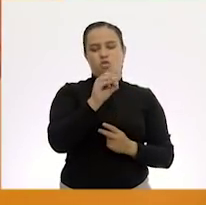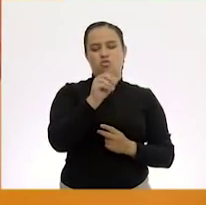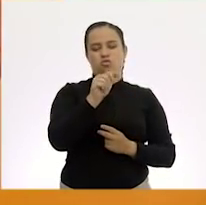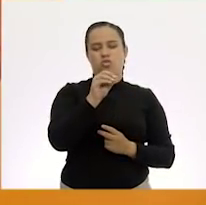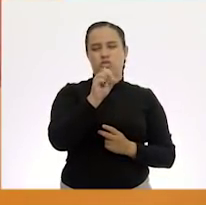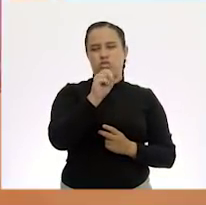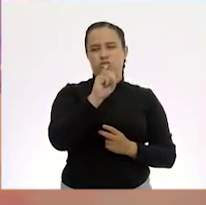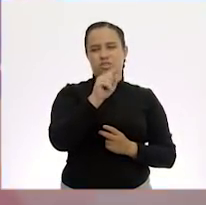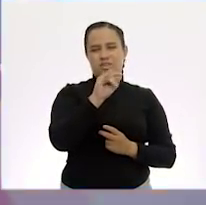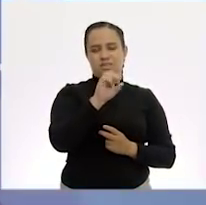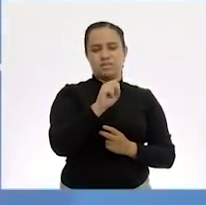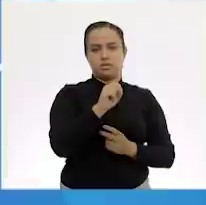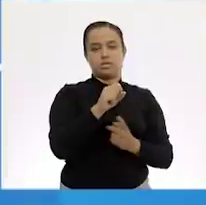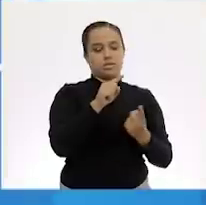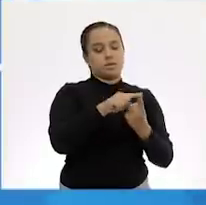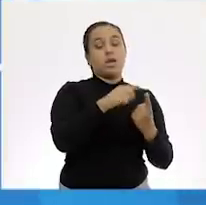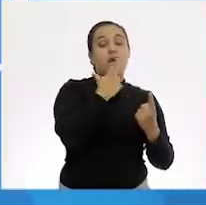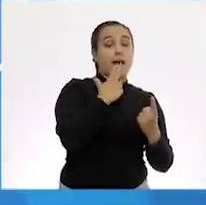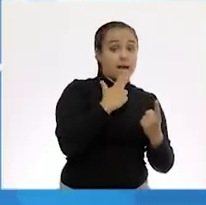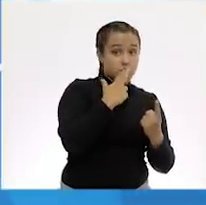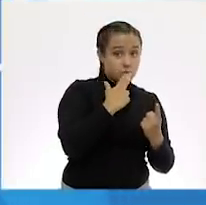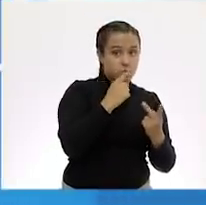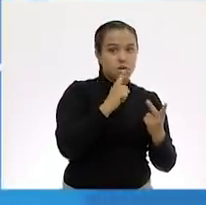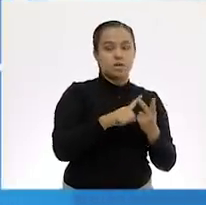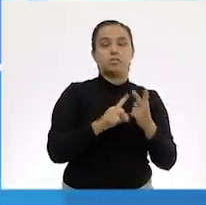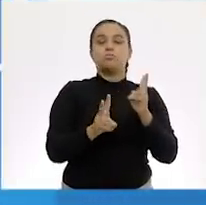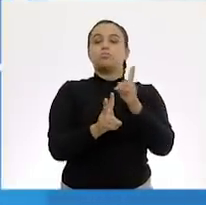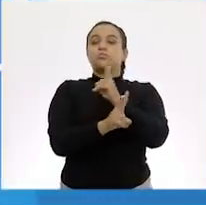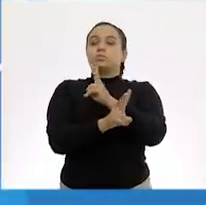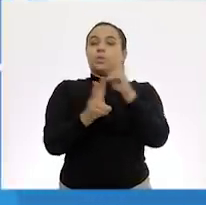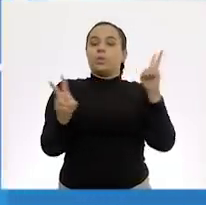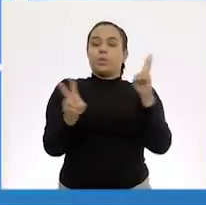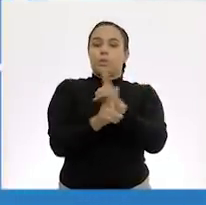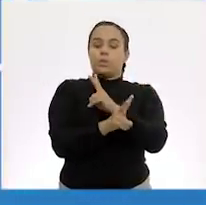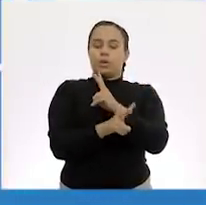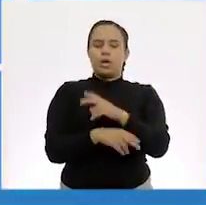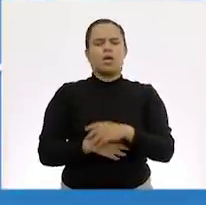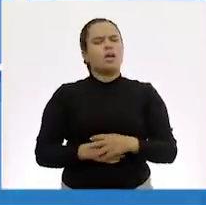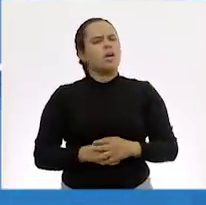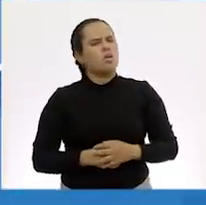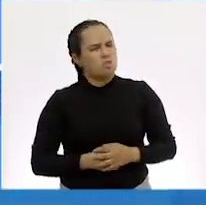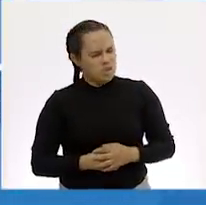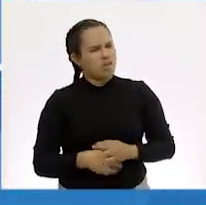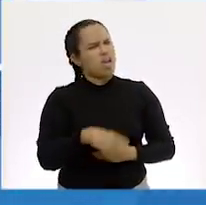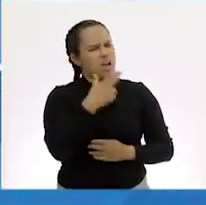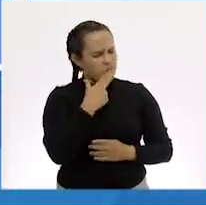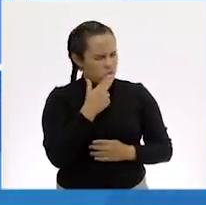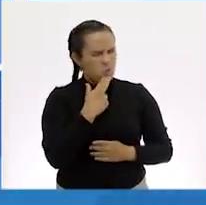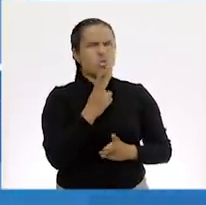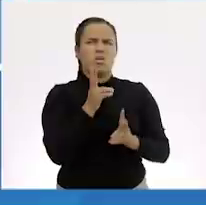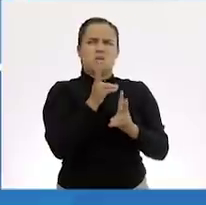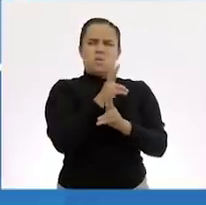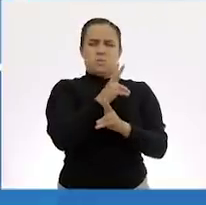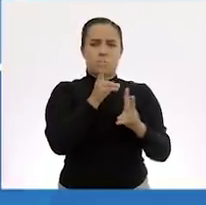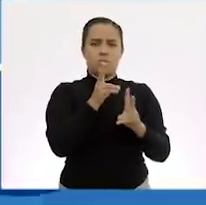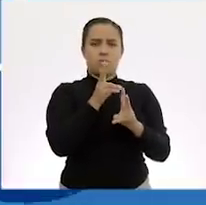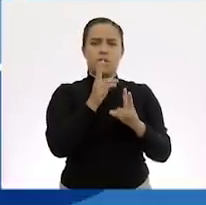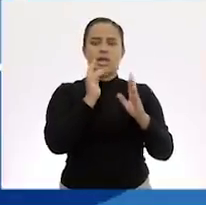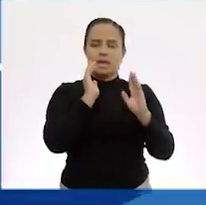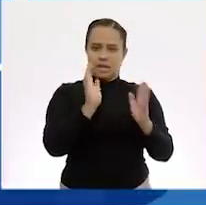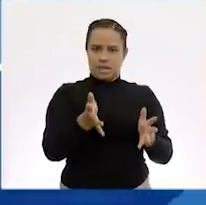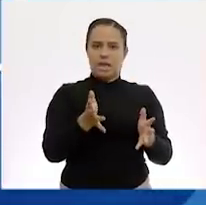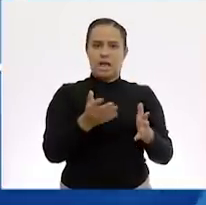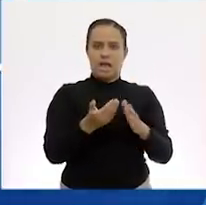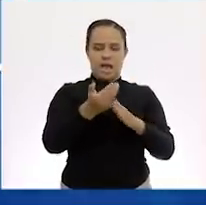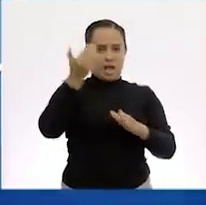fotosíntesis, que es este proceso, son azúcar y oxígeno. Ok, azúcar y oxígeno. Y entonces Sí. estamos llegando a algo que